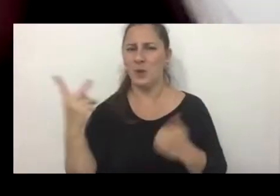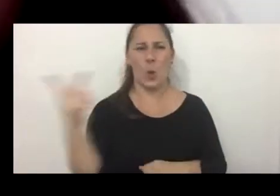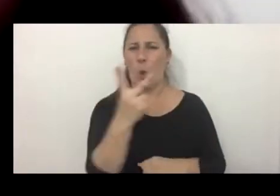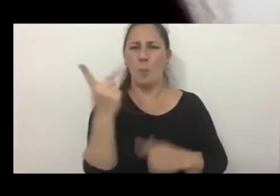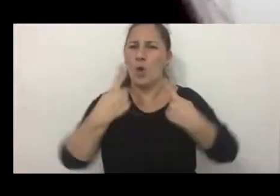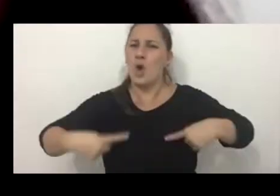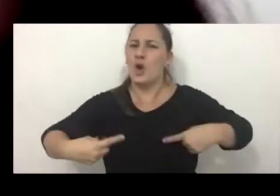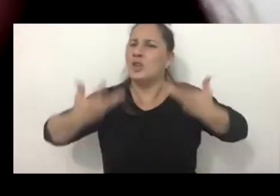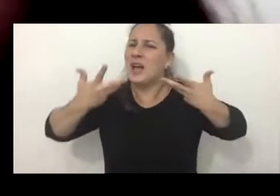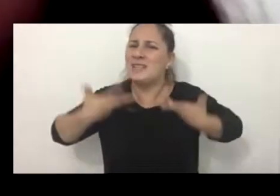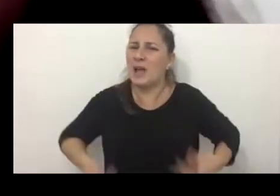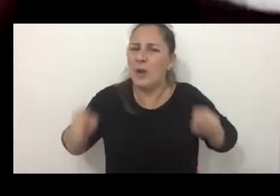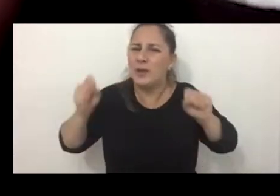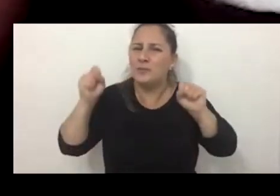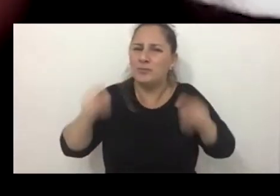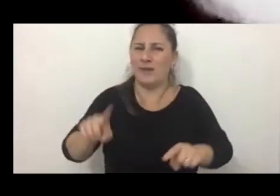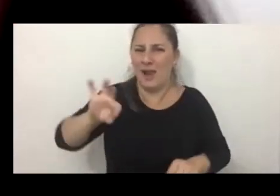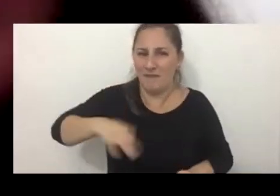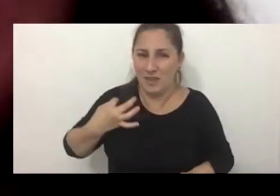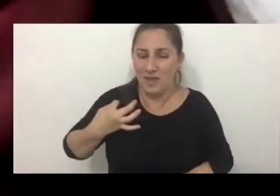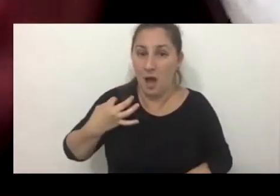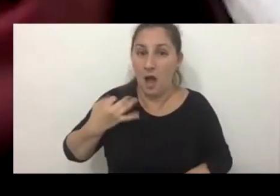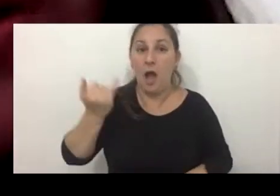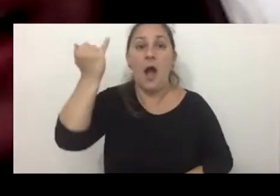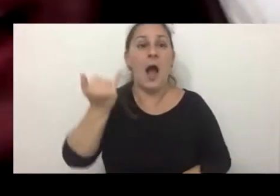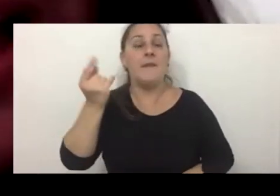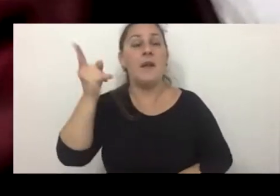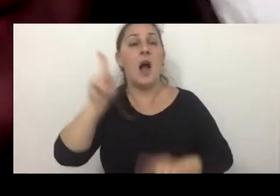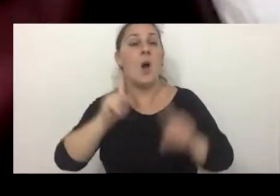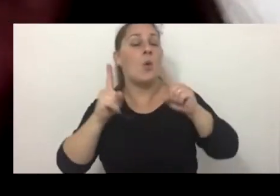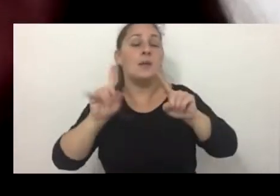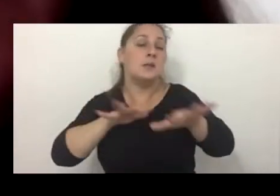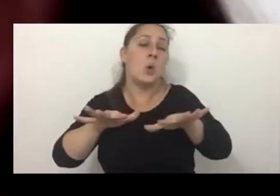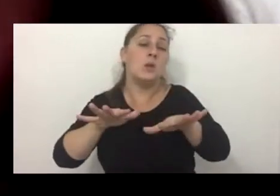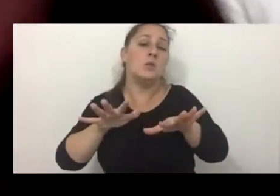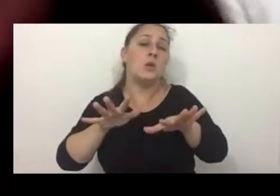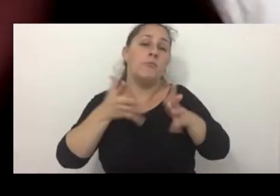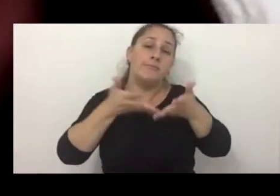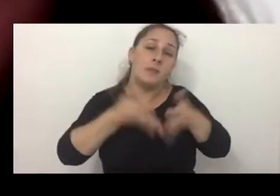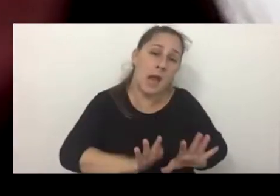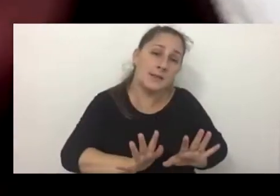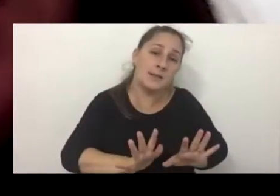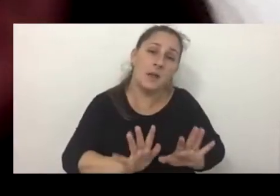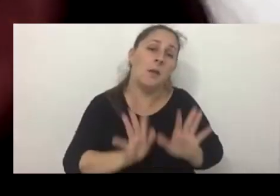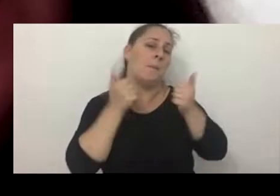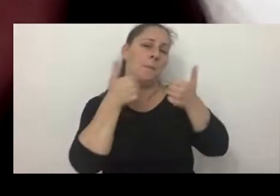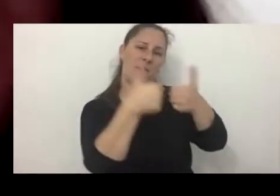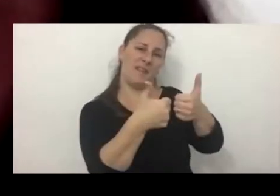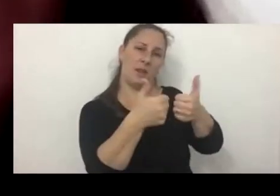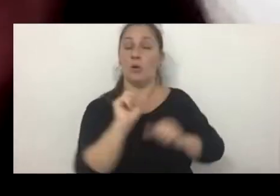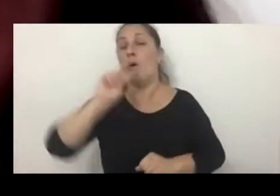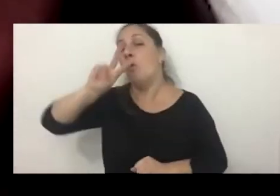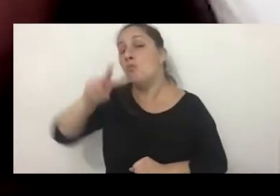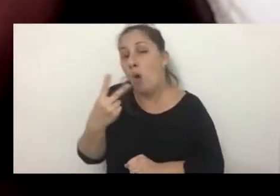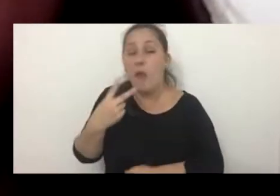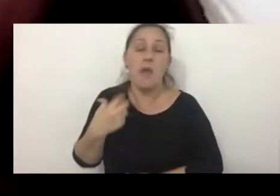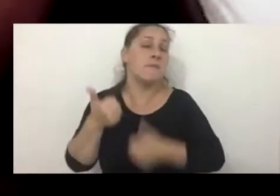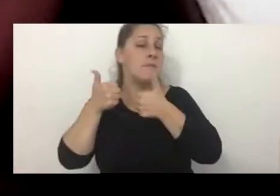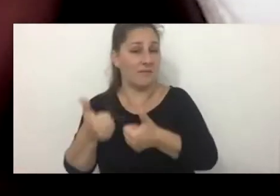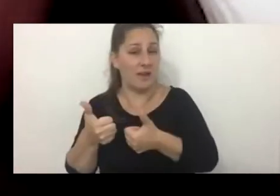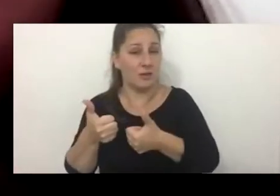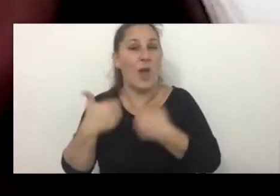materno-infantil del momento, porque el ámbito del nacimiento empieza a corregir algunas cuestiones que por ahí antes sucedían,